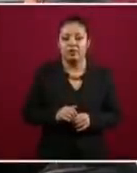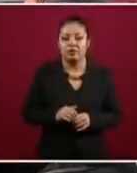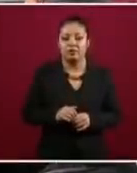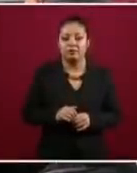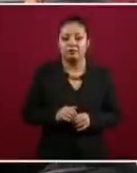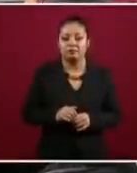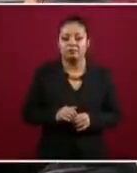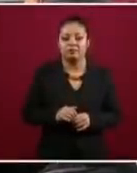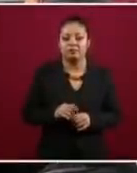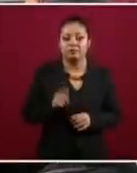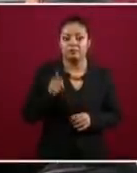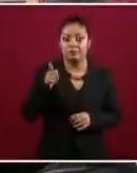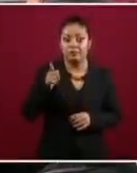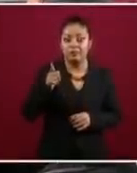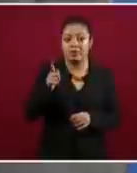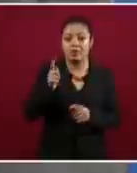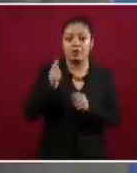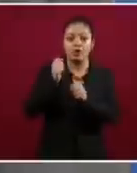de que